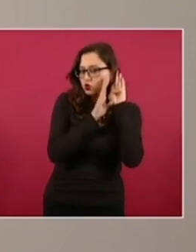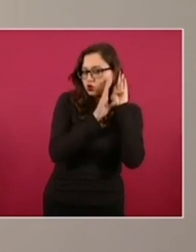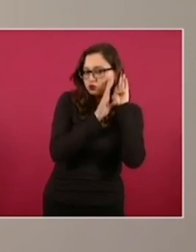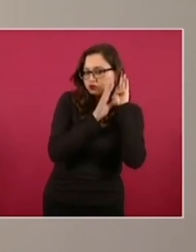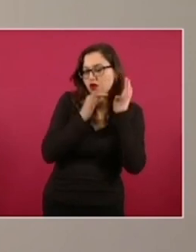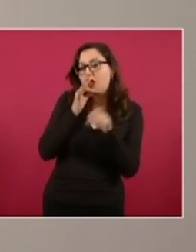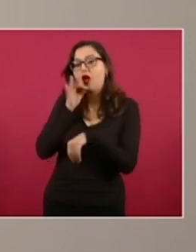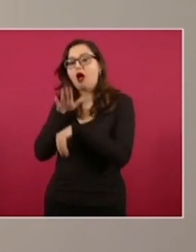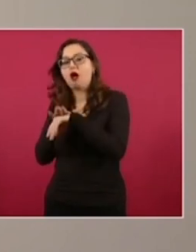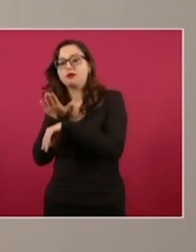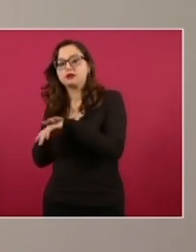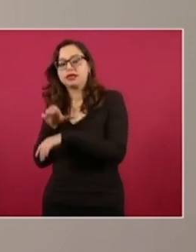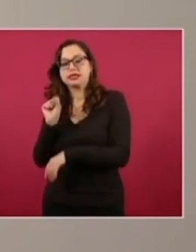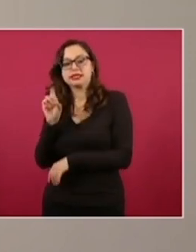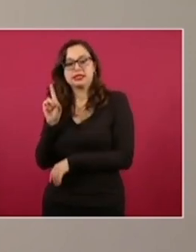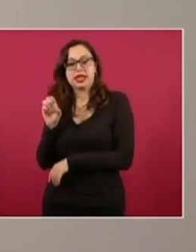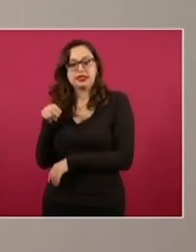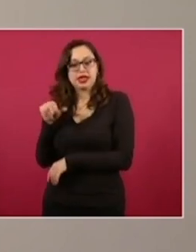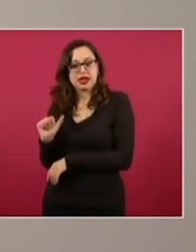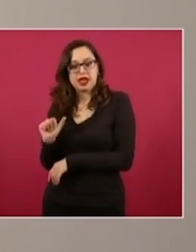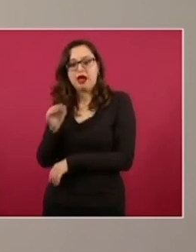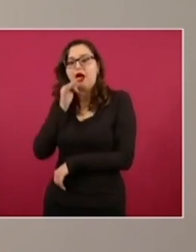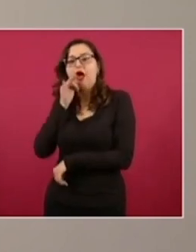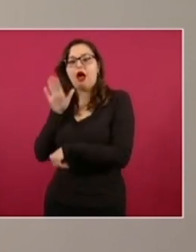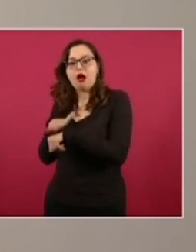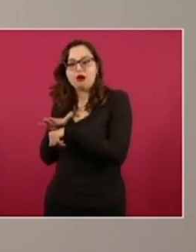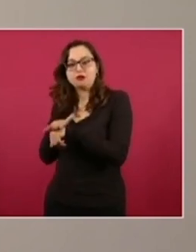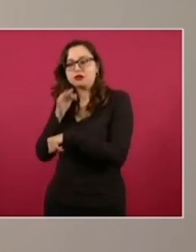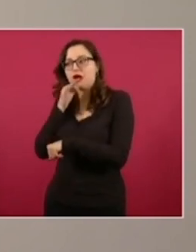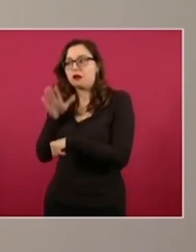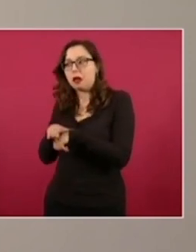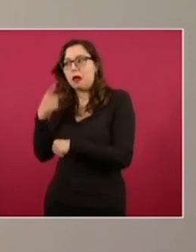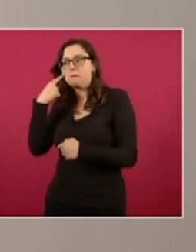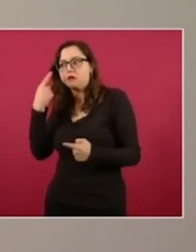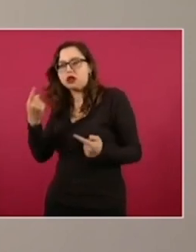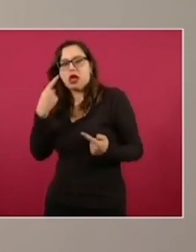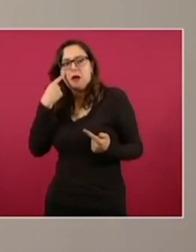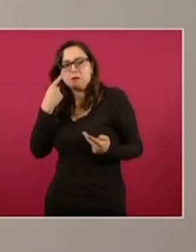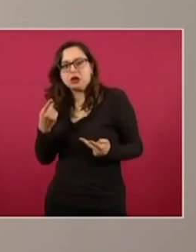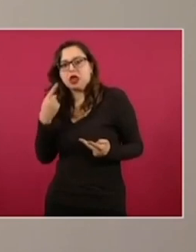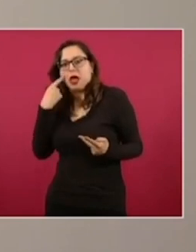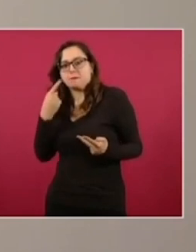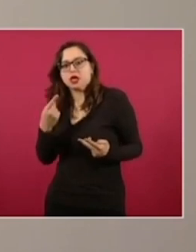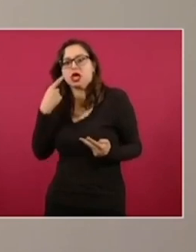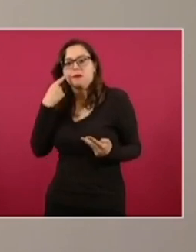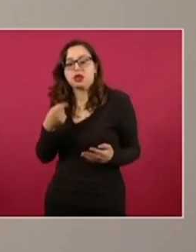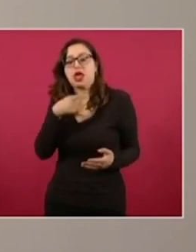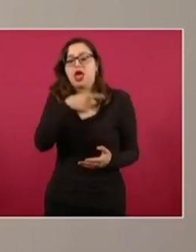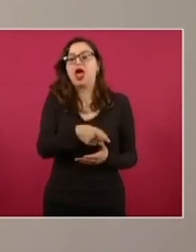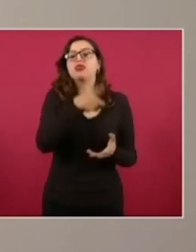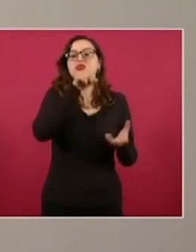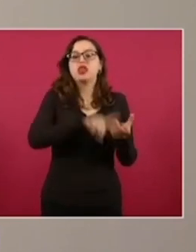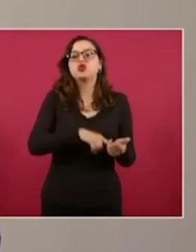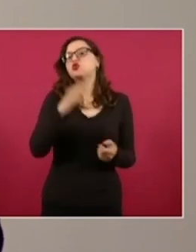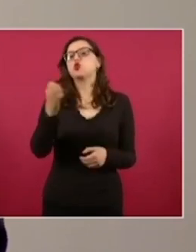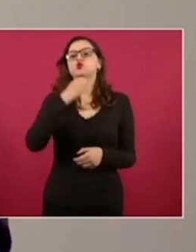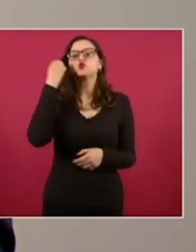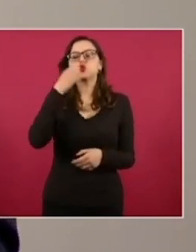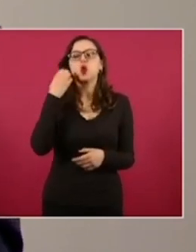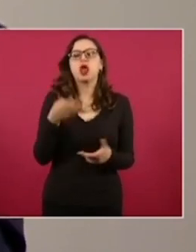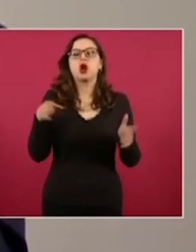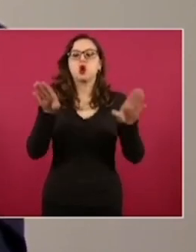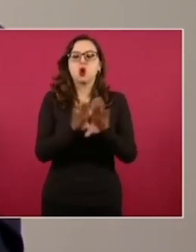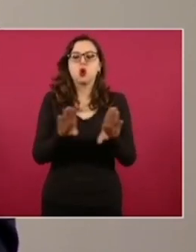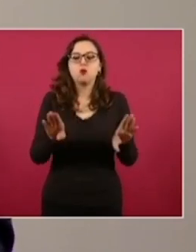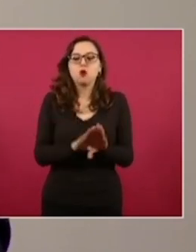normal, era el responsable de informar de lo que acontecía en las asambleas de la normal y de las movilizaciones de los